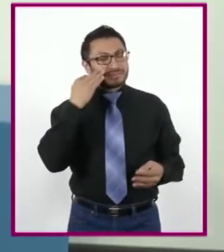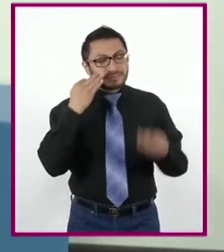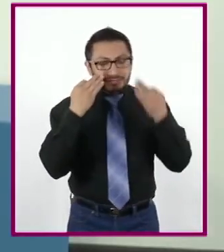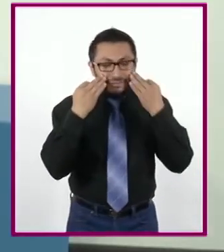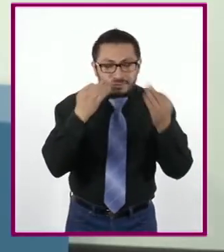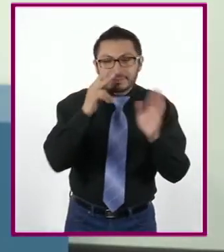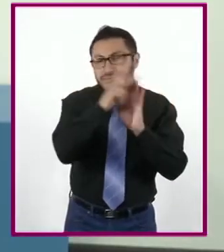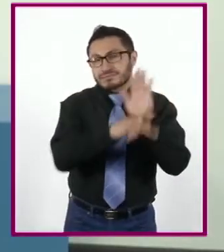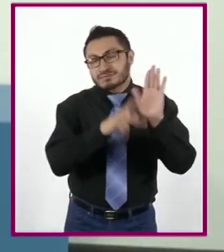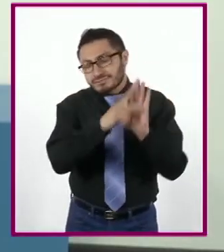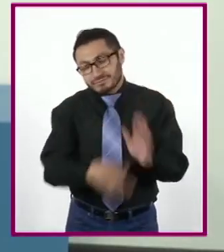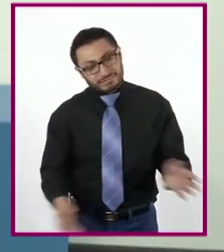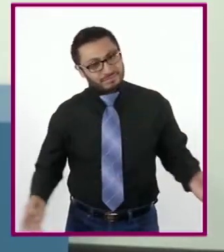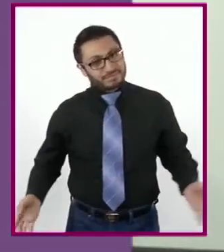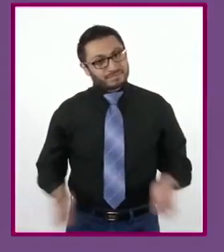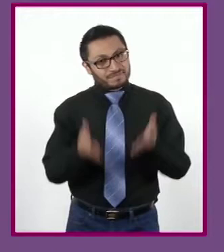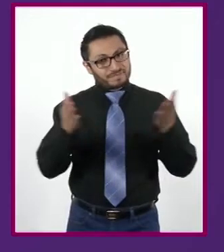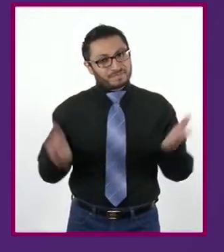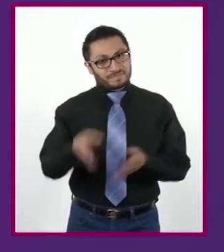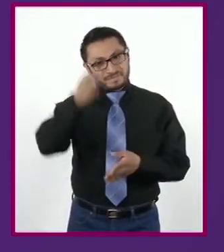para consolidar lo anterior.